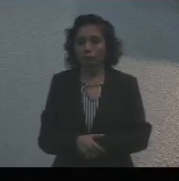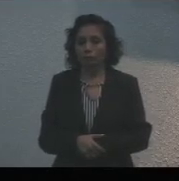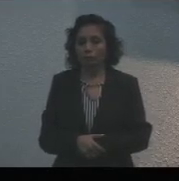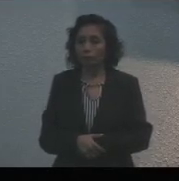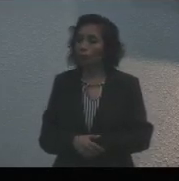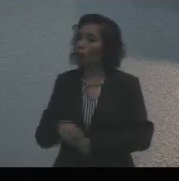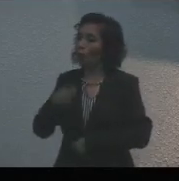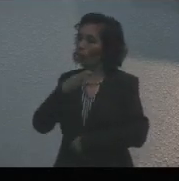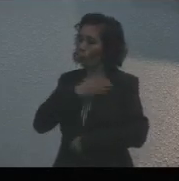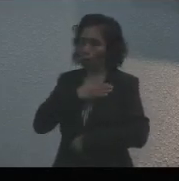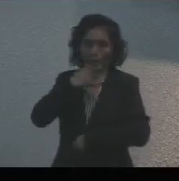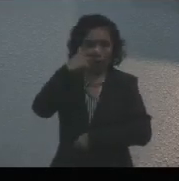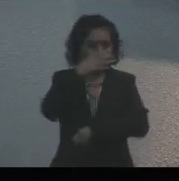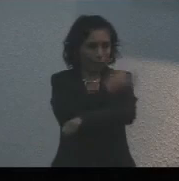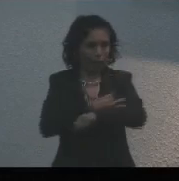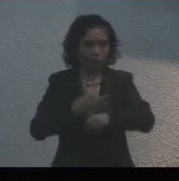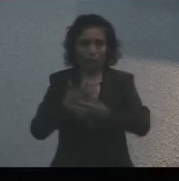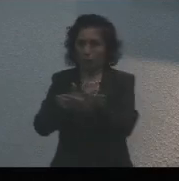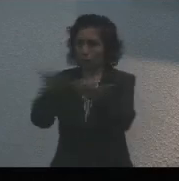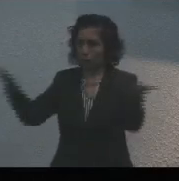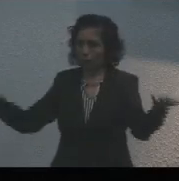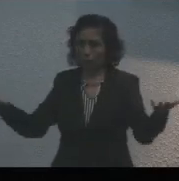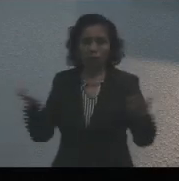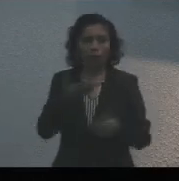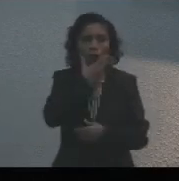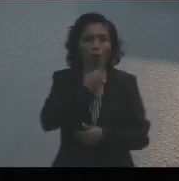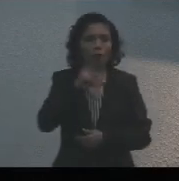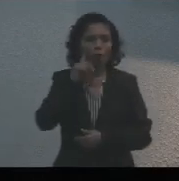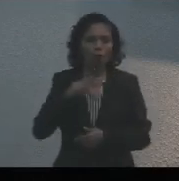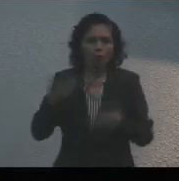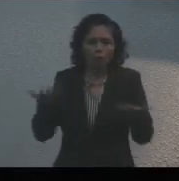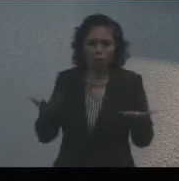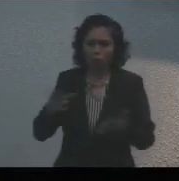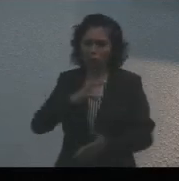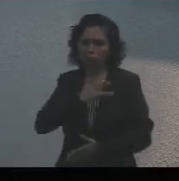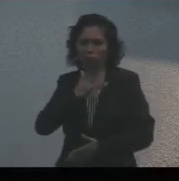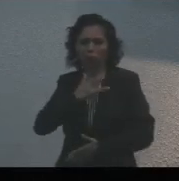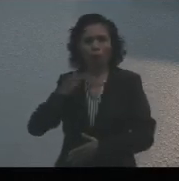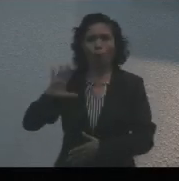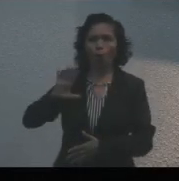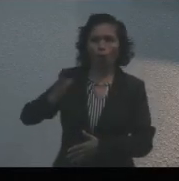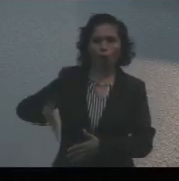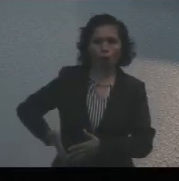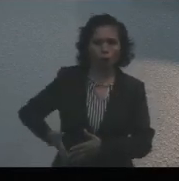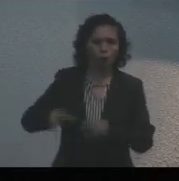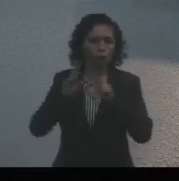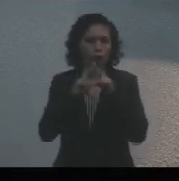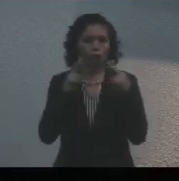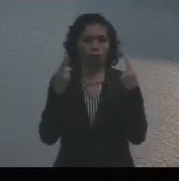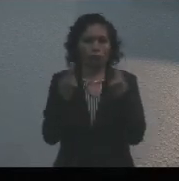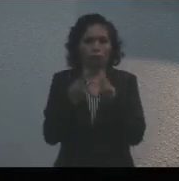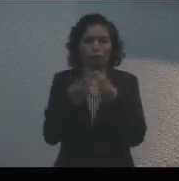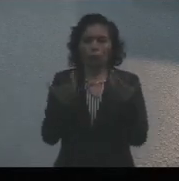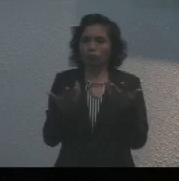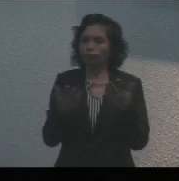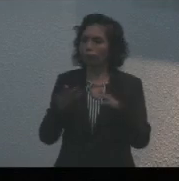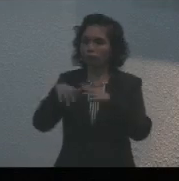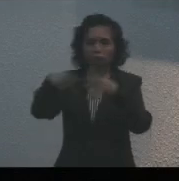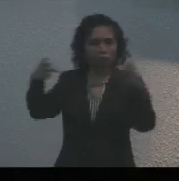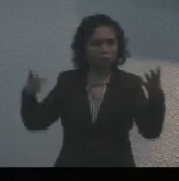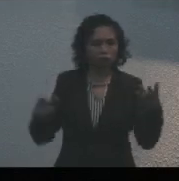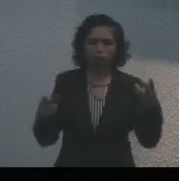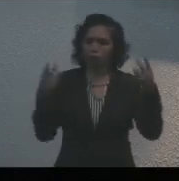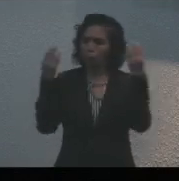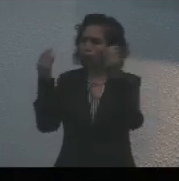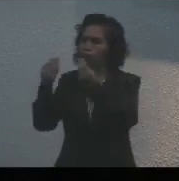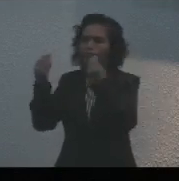Muy buenas tardes a todas y a todos. Es un honor encontrarme aquí en esta sesión solemne, rodeado de distinguidas